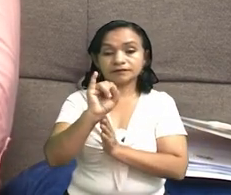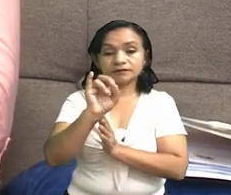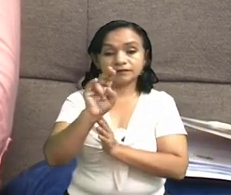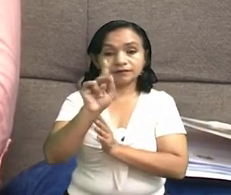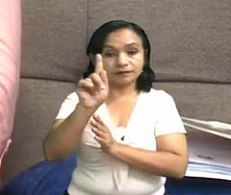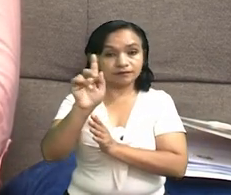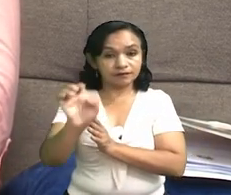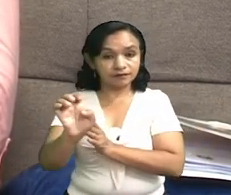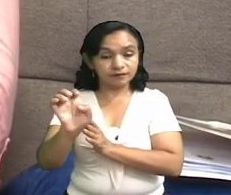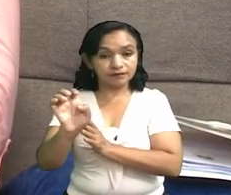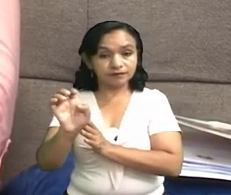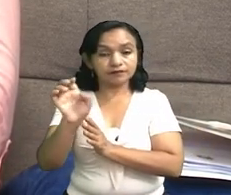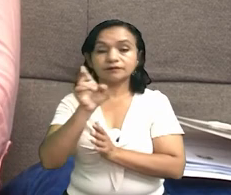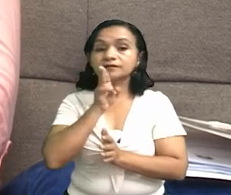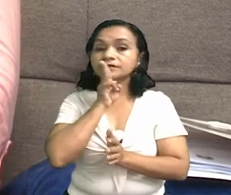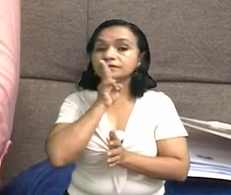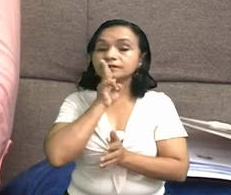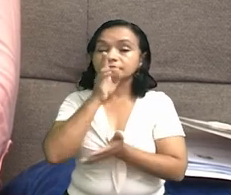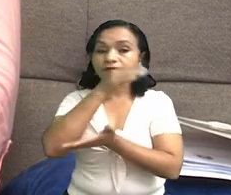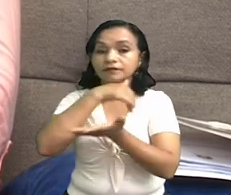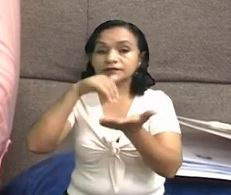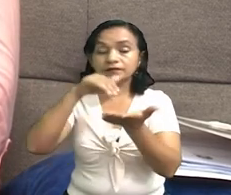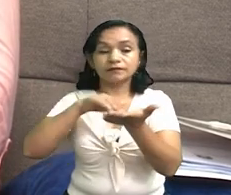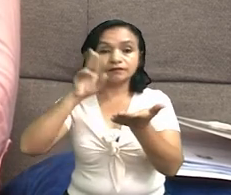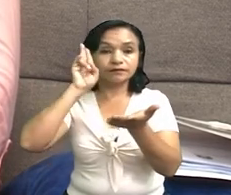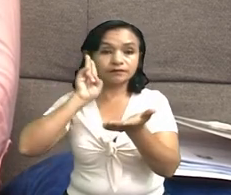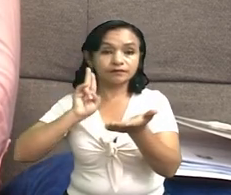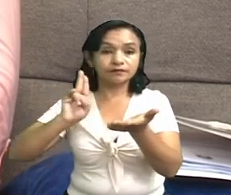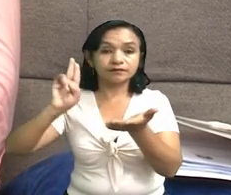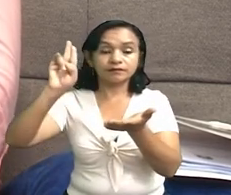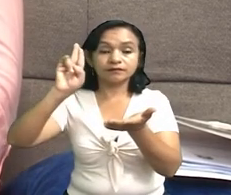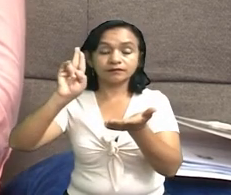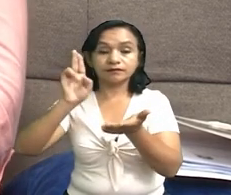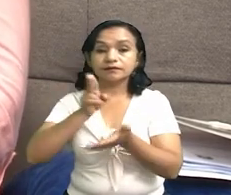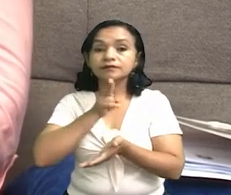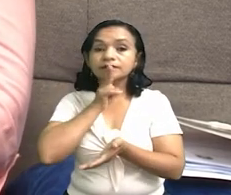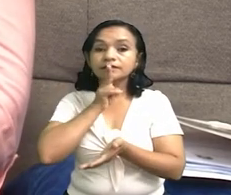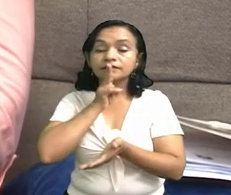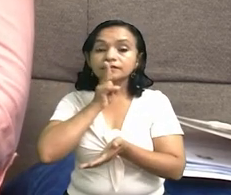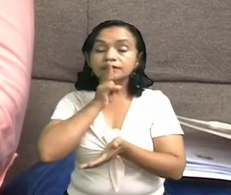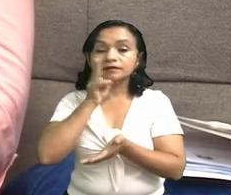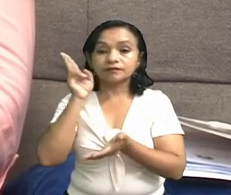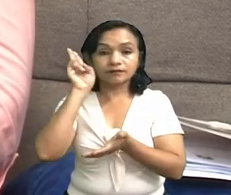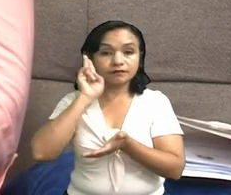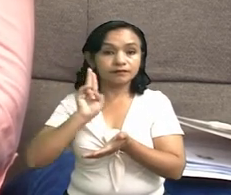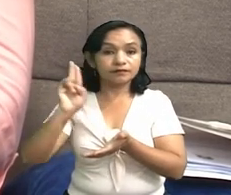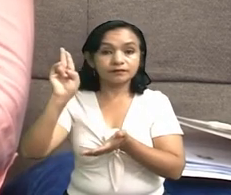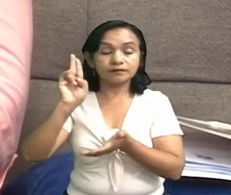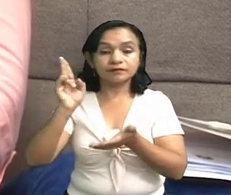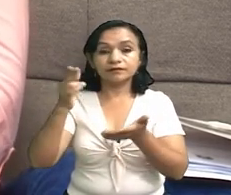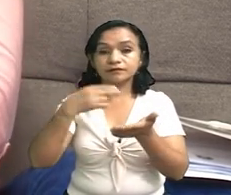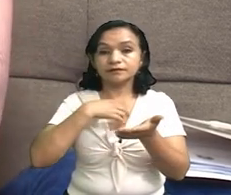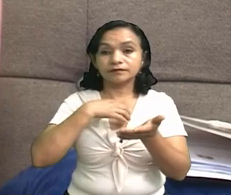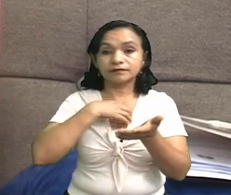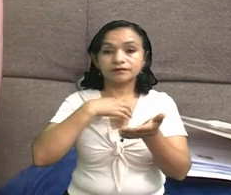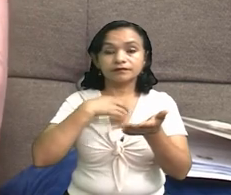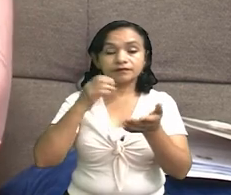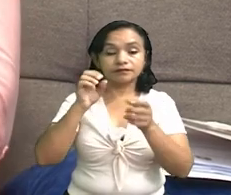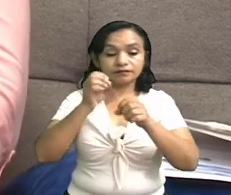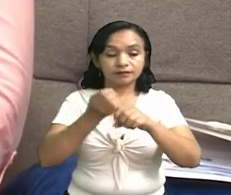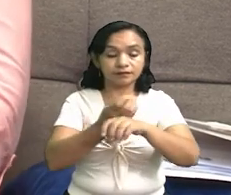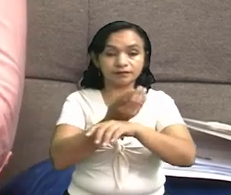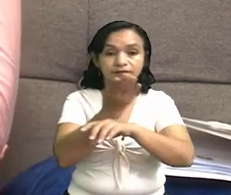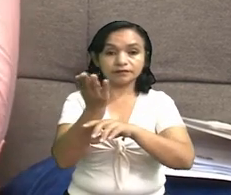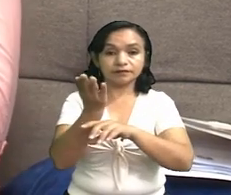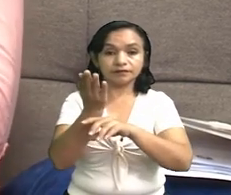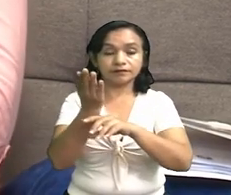que tiene su sede en Honduras, en la Universidad Autónoma de Honduras, pero que es una acción desde el Consejo